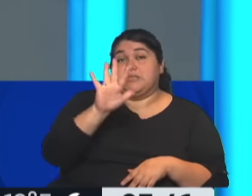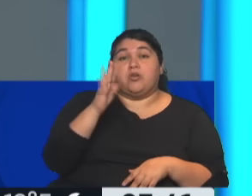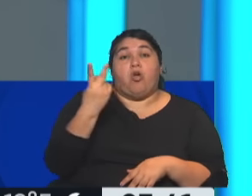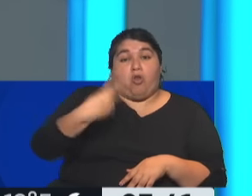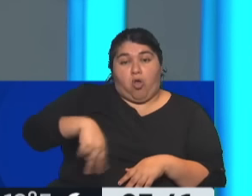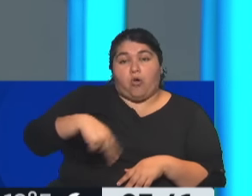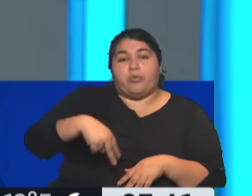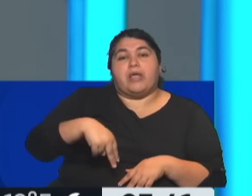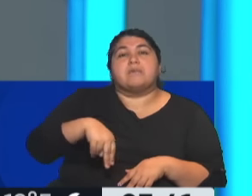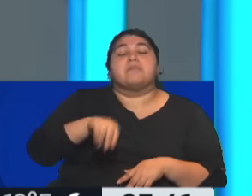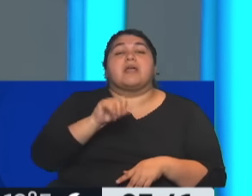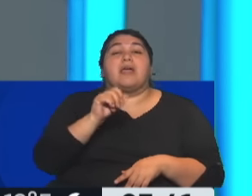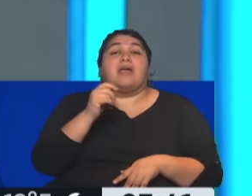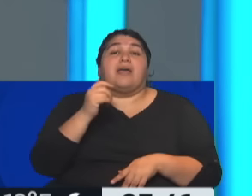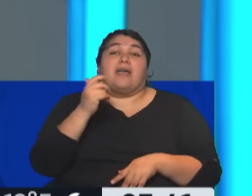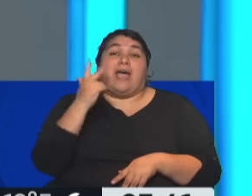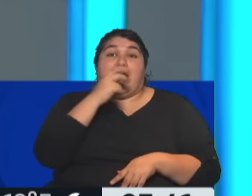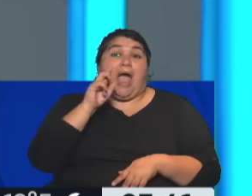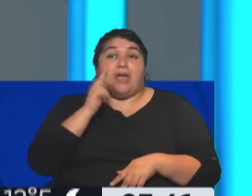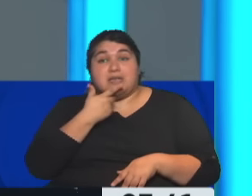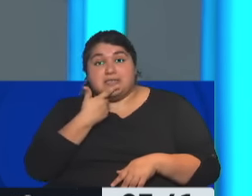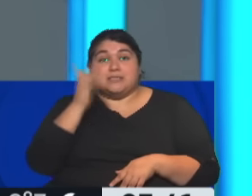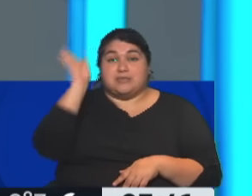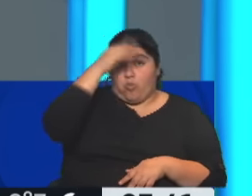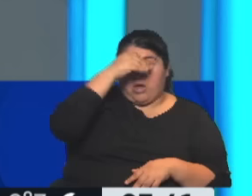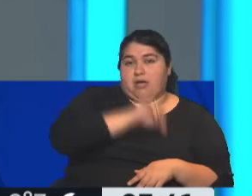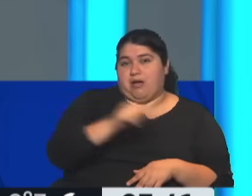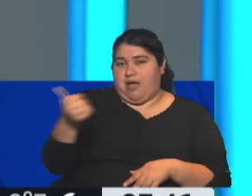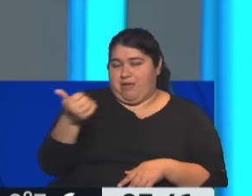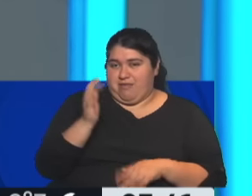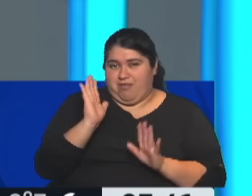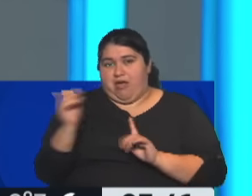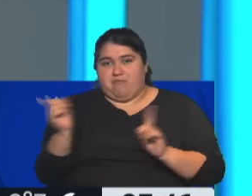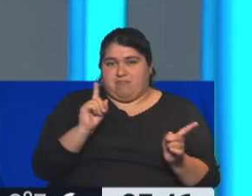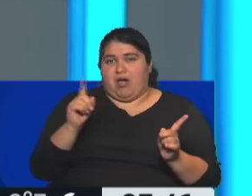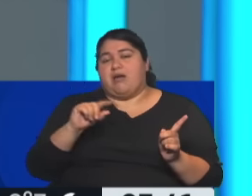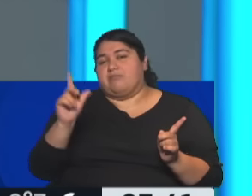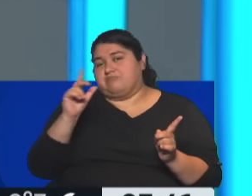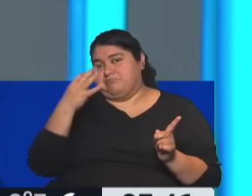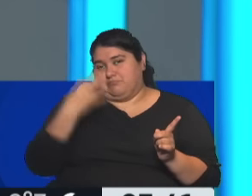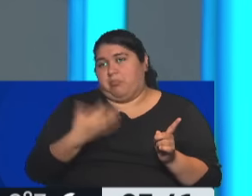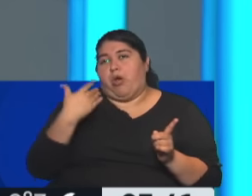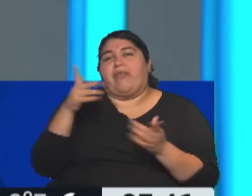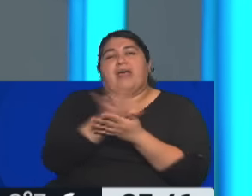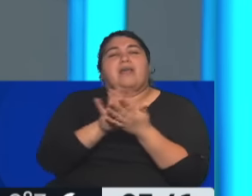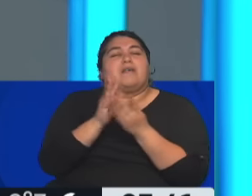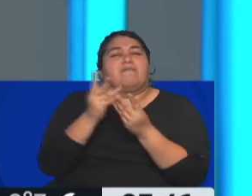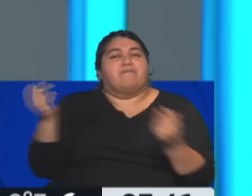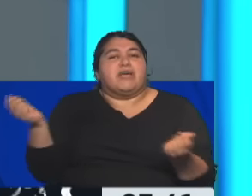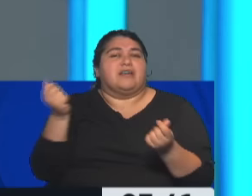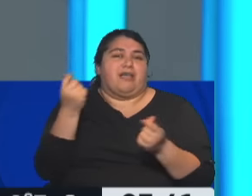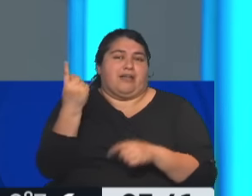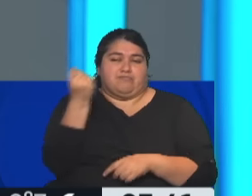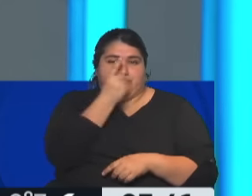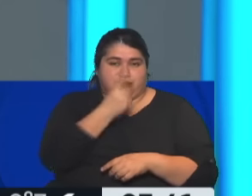puede ganar Kamala Harris, como sí. Puede ganar Trump, que dice que va a terminar con la guerra de Ucrania en 24 horas. ¿En qué cambiaría, o si crees que